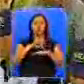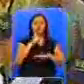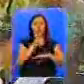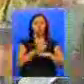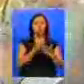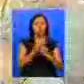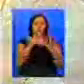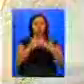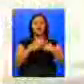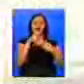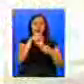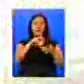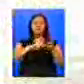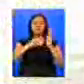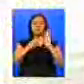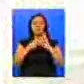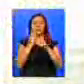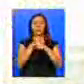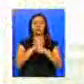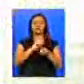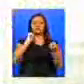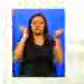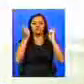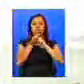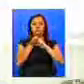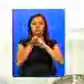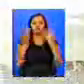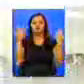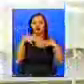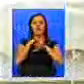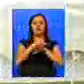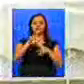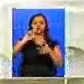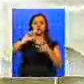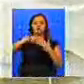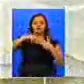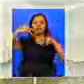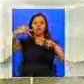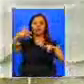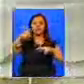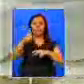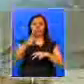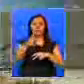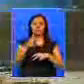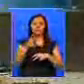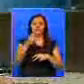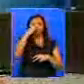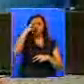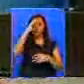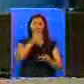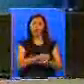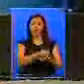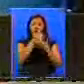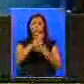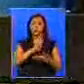cambio de matriz productiva y eso es integración productiva regional. Cuba nos ayuda con su tecnología. Algunos me dirán, ya aquí en